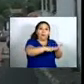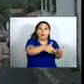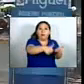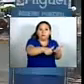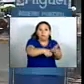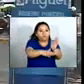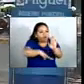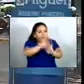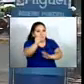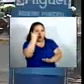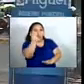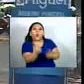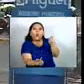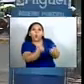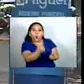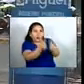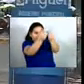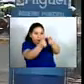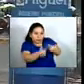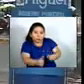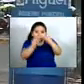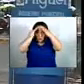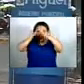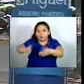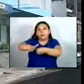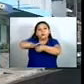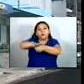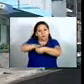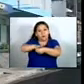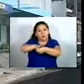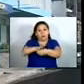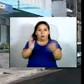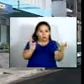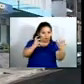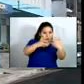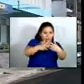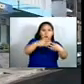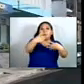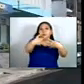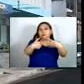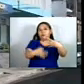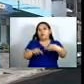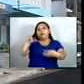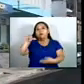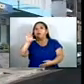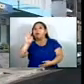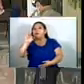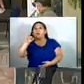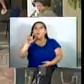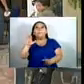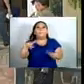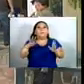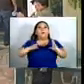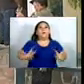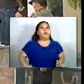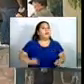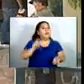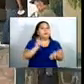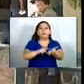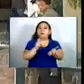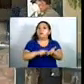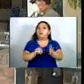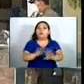priorizado para la atención de la pandemia del coronavirus, apegados a la ley AFI, para que el país no caiga en una crisis